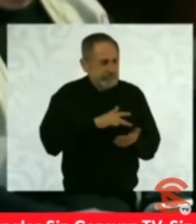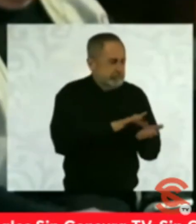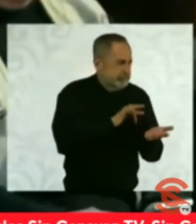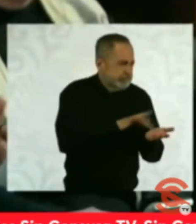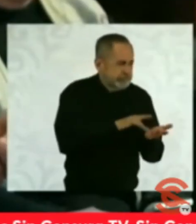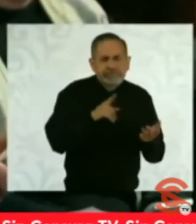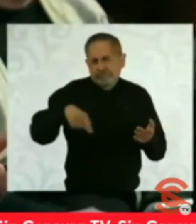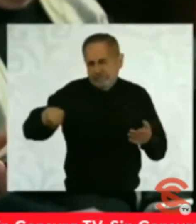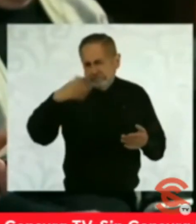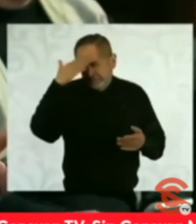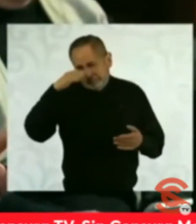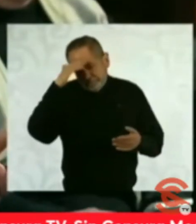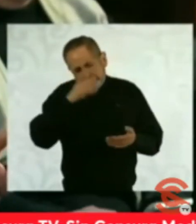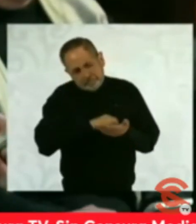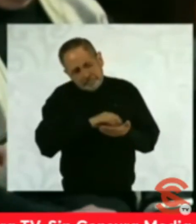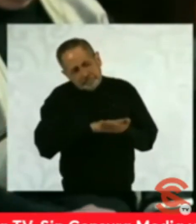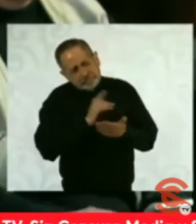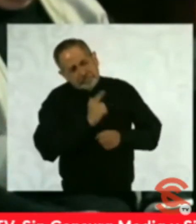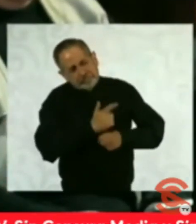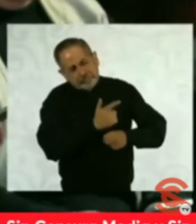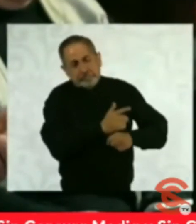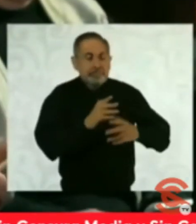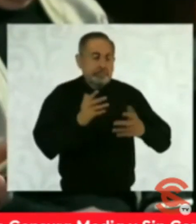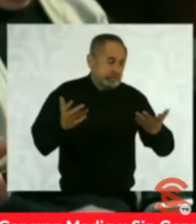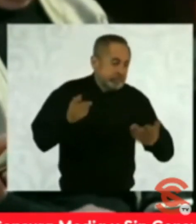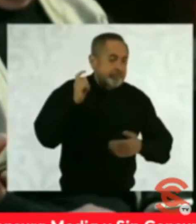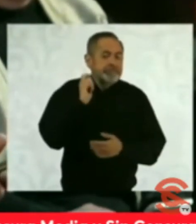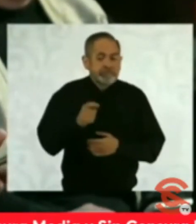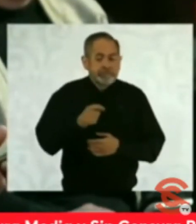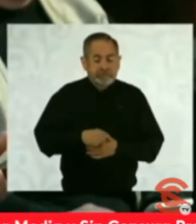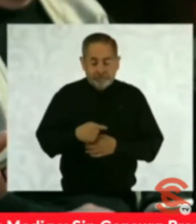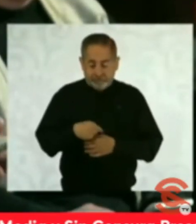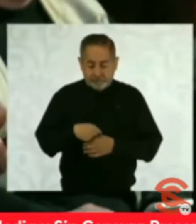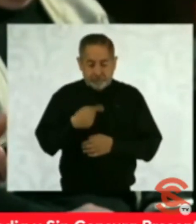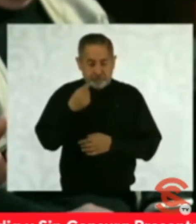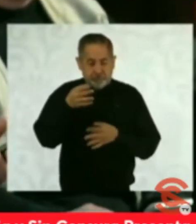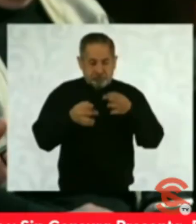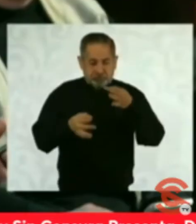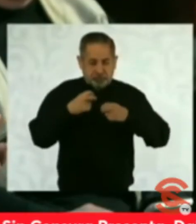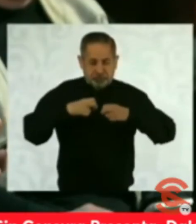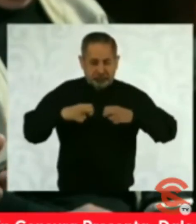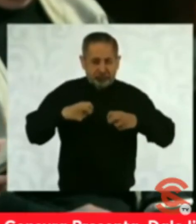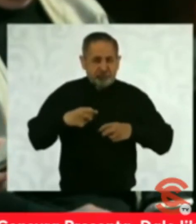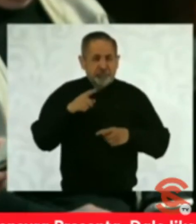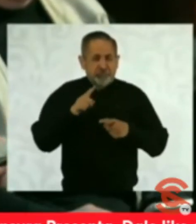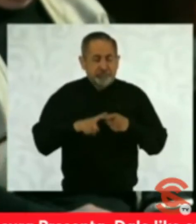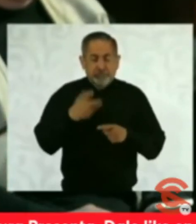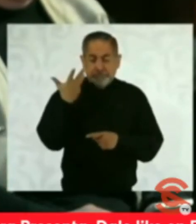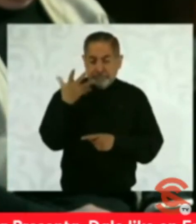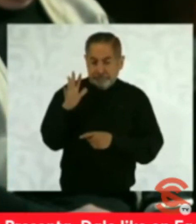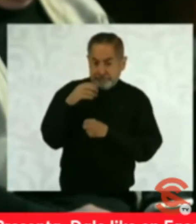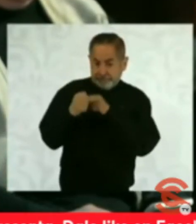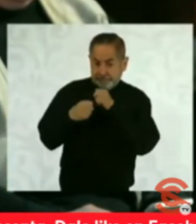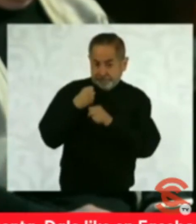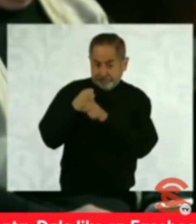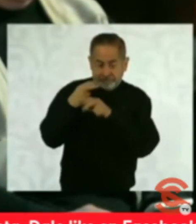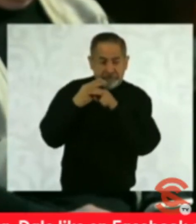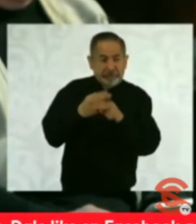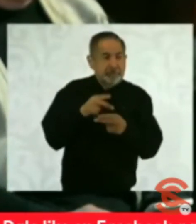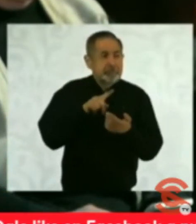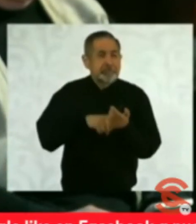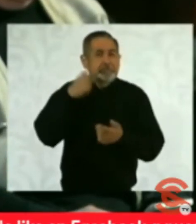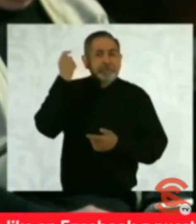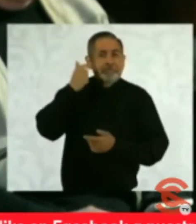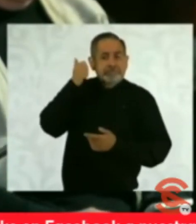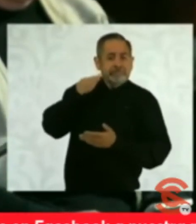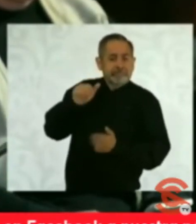venido documentando. Entonces, un ministro en 10 años, nada más tomamos en cuenta los 10 años, estaría recibiendo